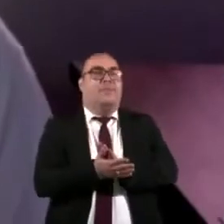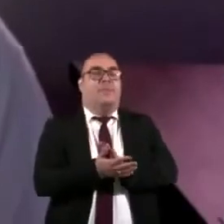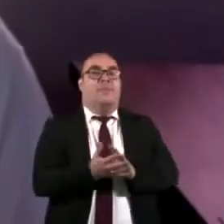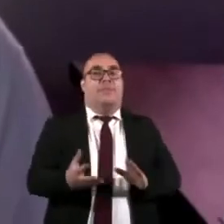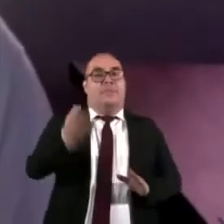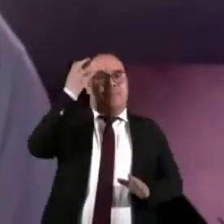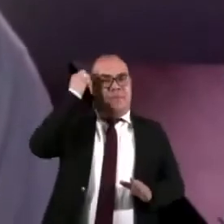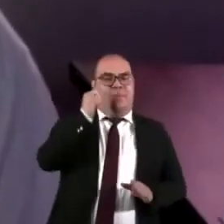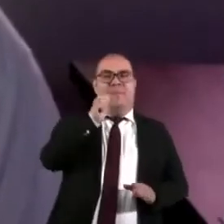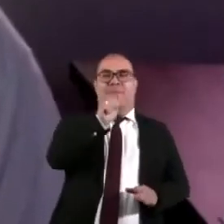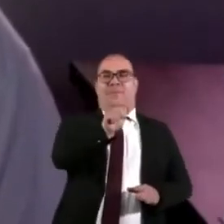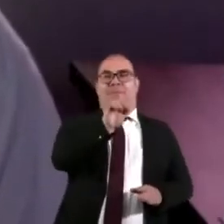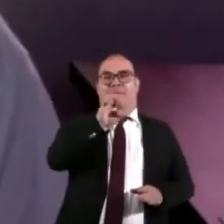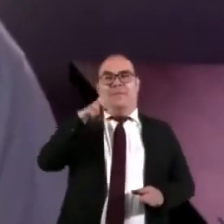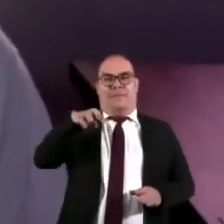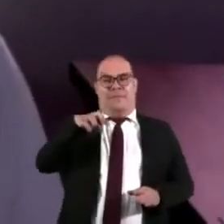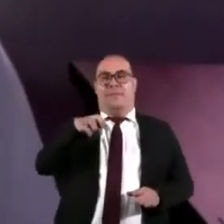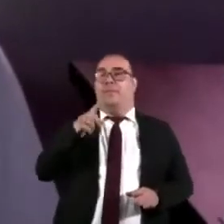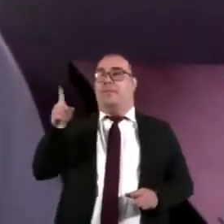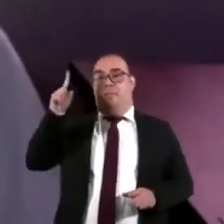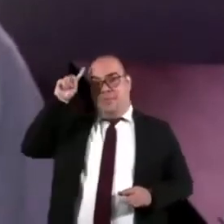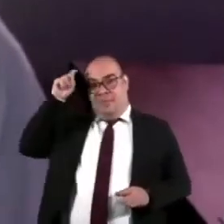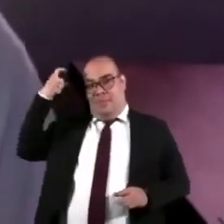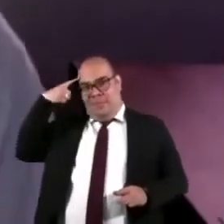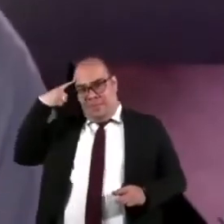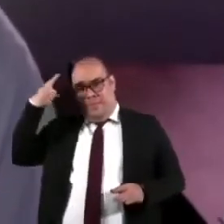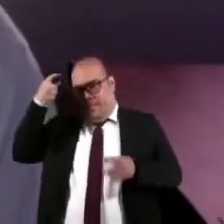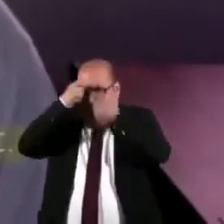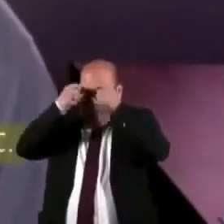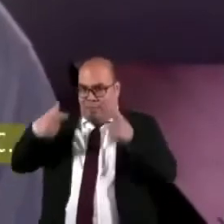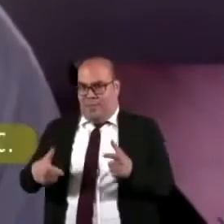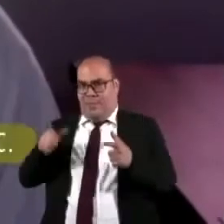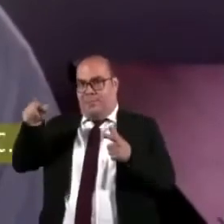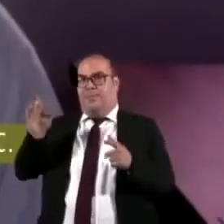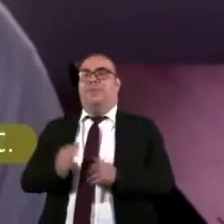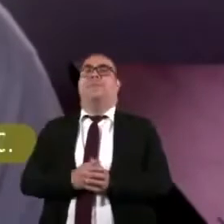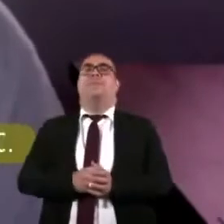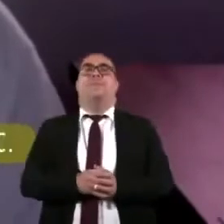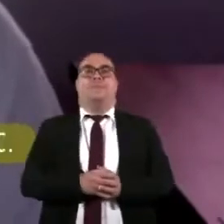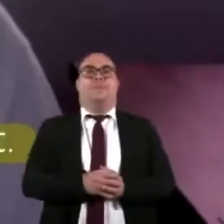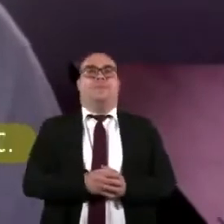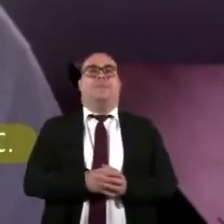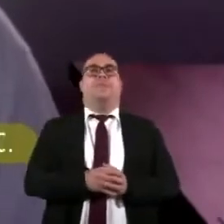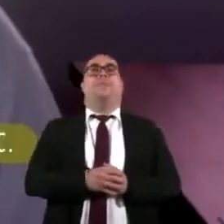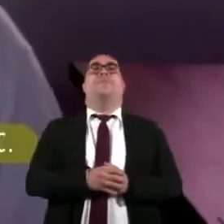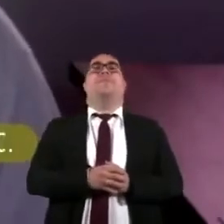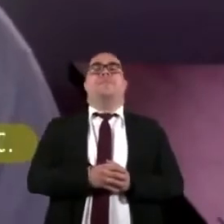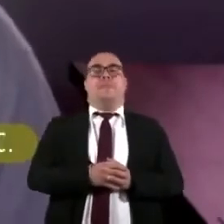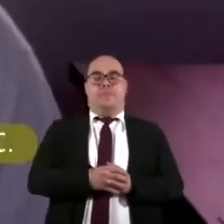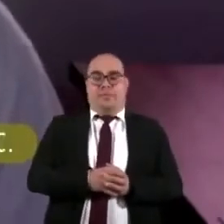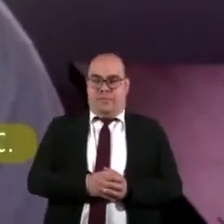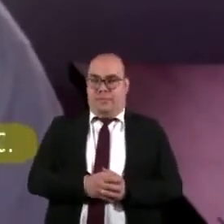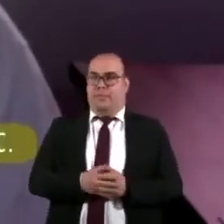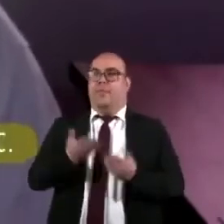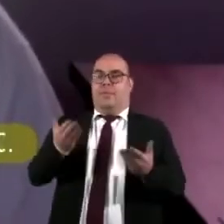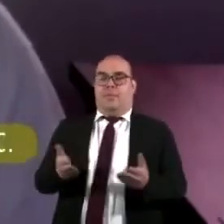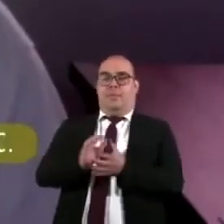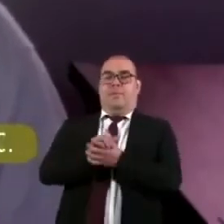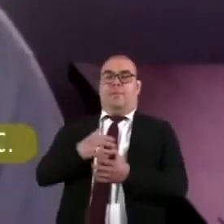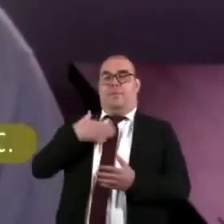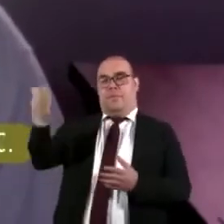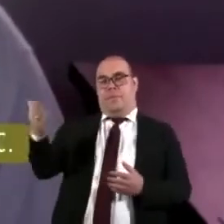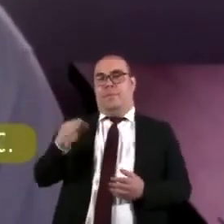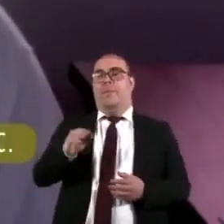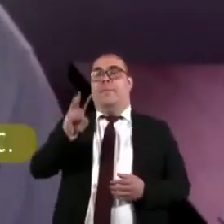FARC y el gobierno colombiano, el Estado colombiano. Mis saludos al Pastor Mancuso y un saludo